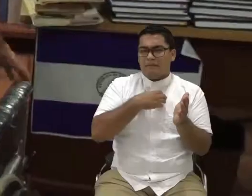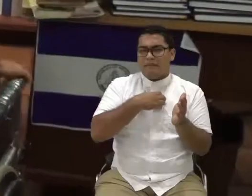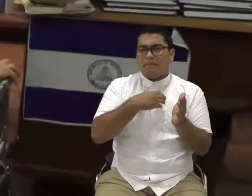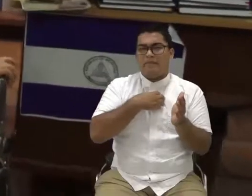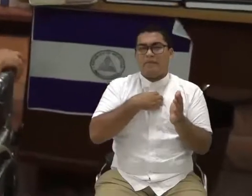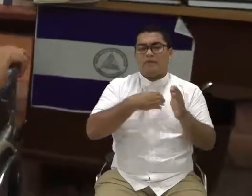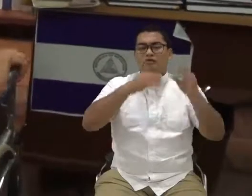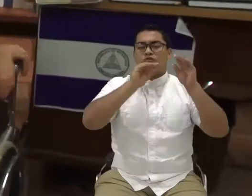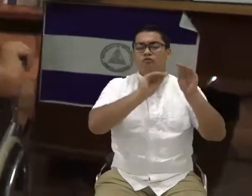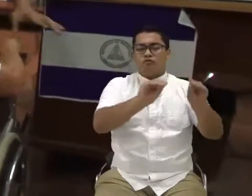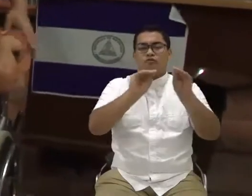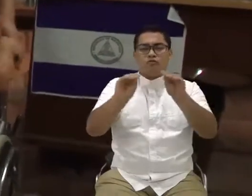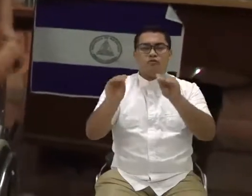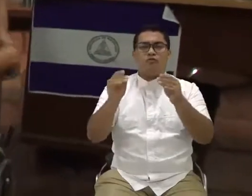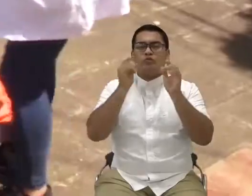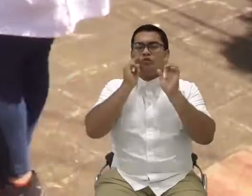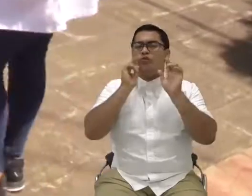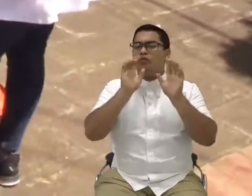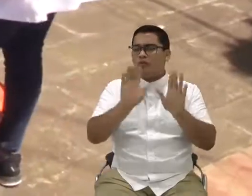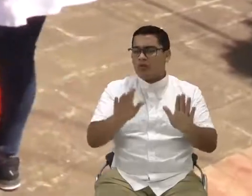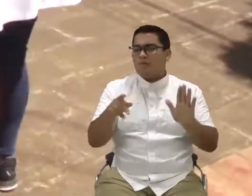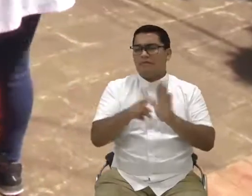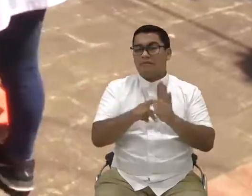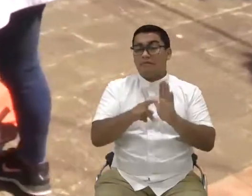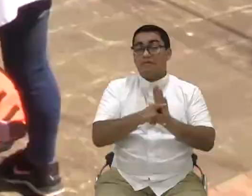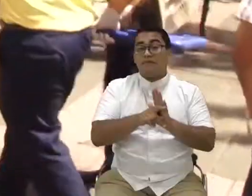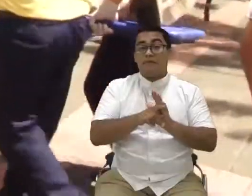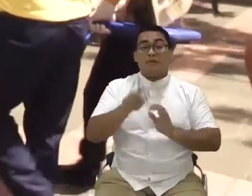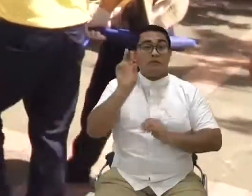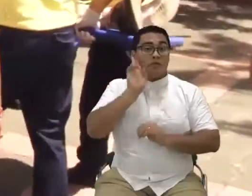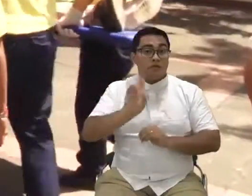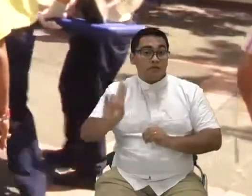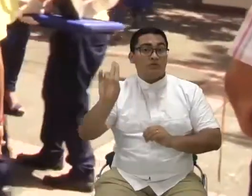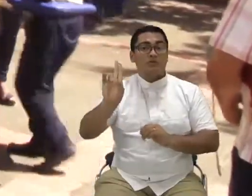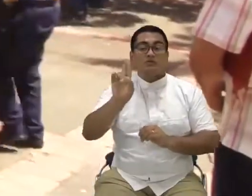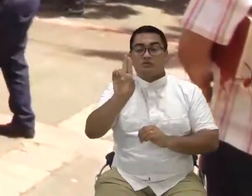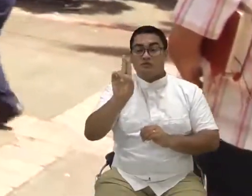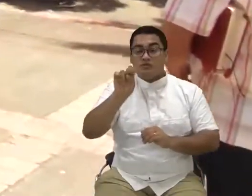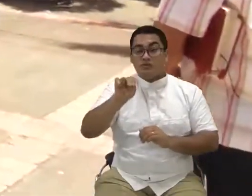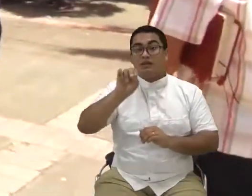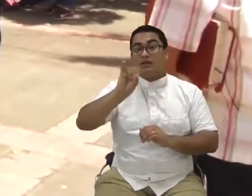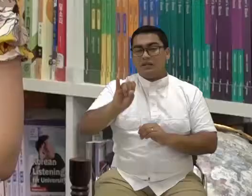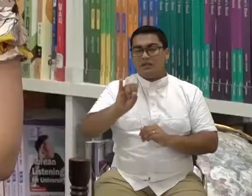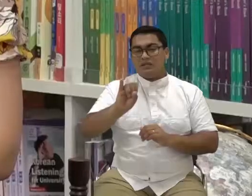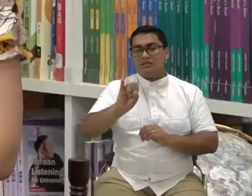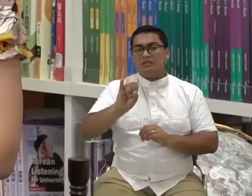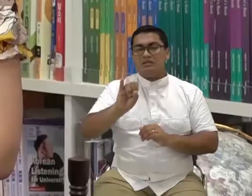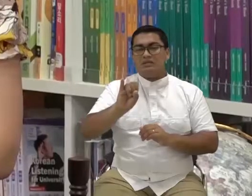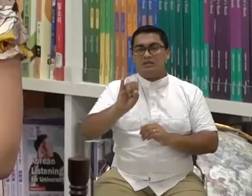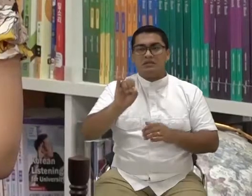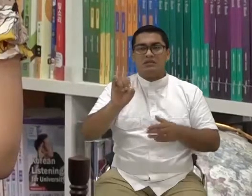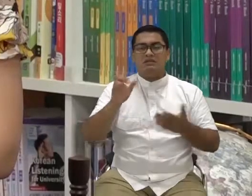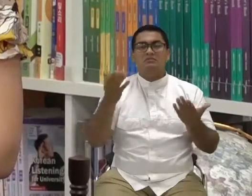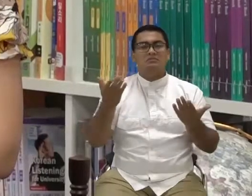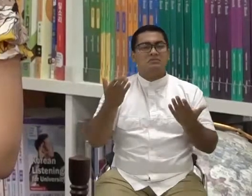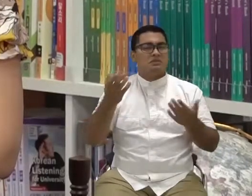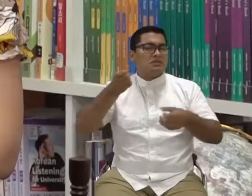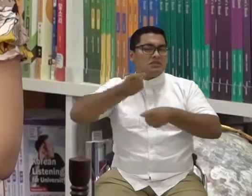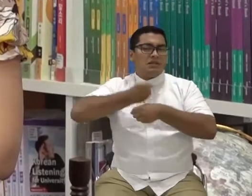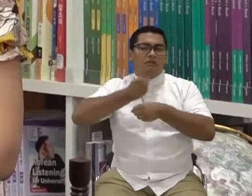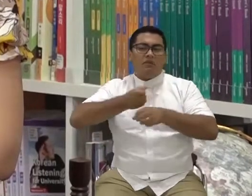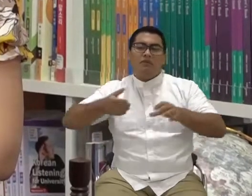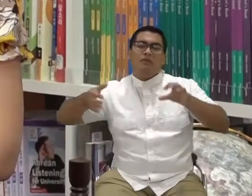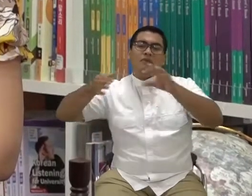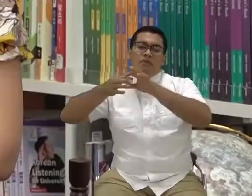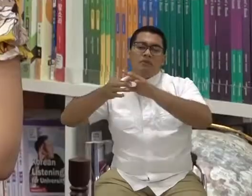política institucional de extensión universitaria en la cual se nos mandata establecer agenda con las instituciones de gobierno y otras organizaciones que trabajan